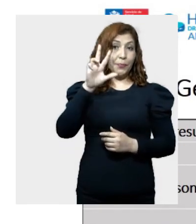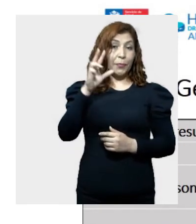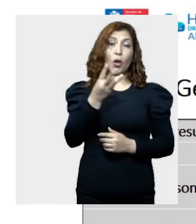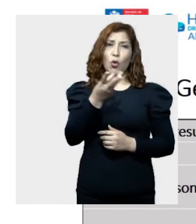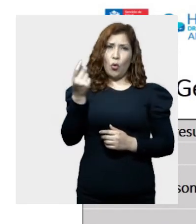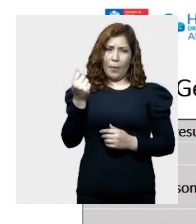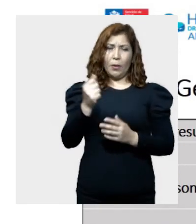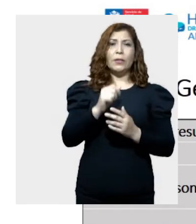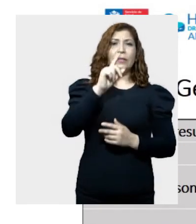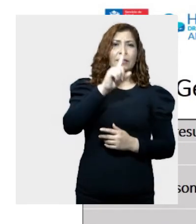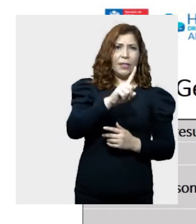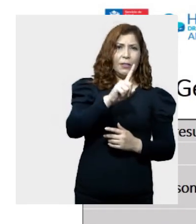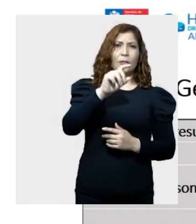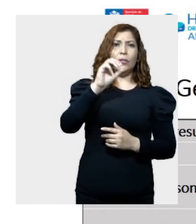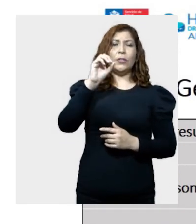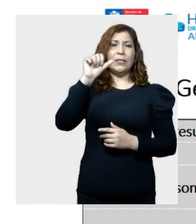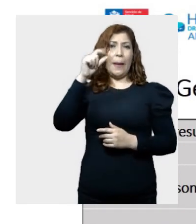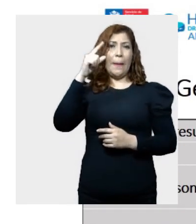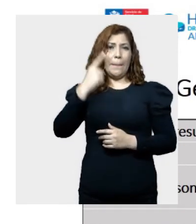cifra fue de